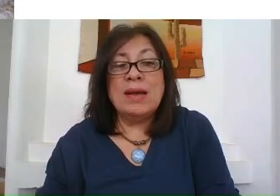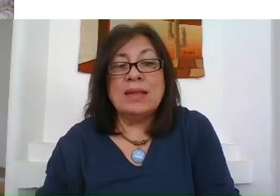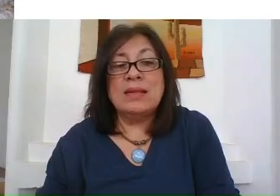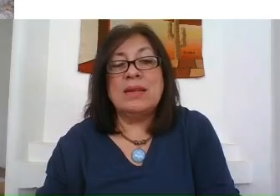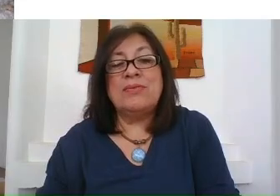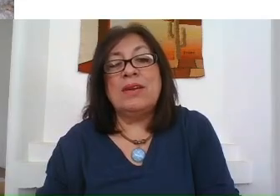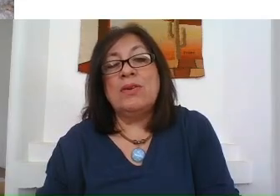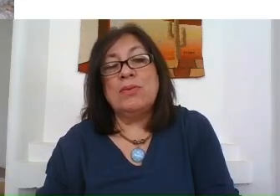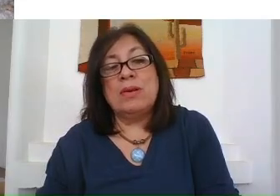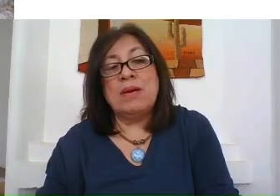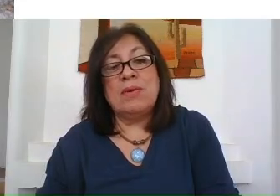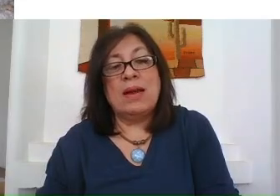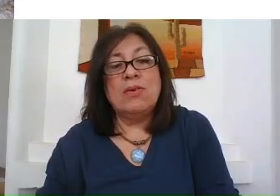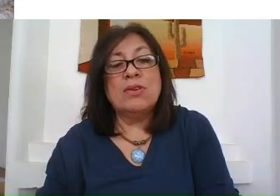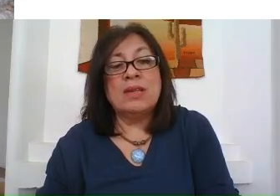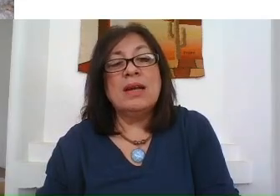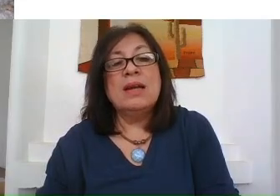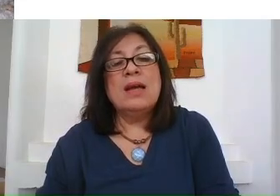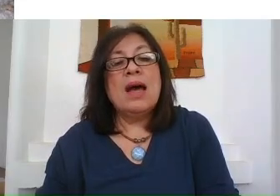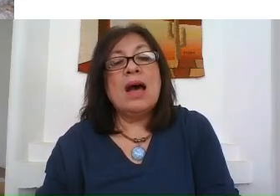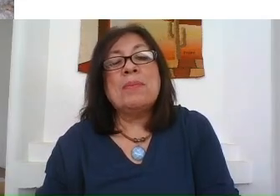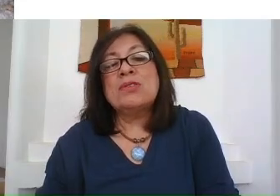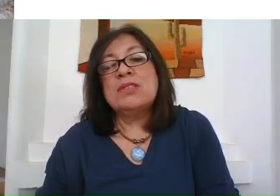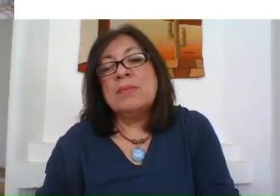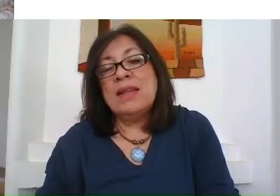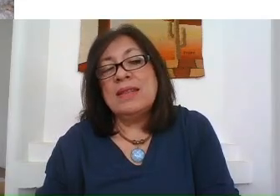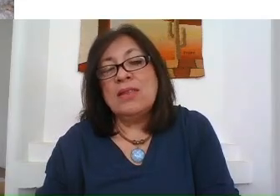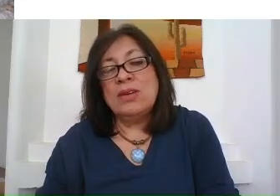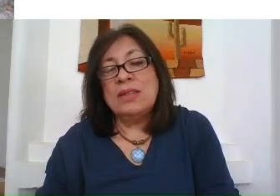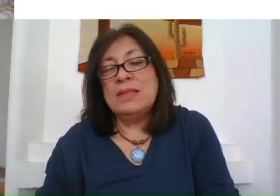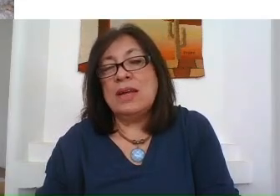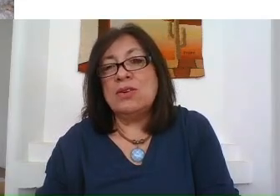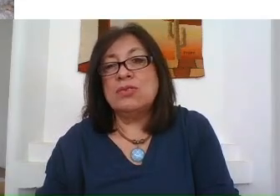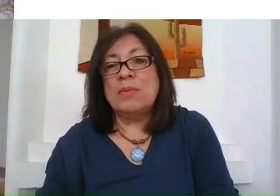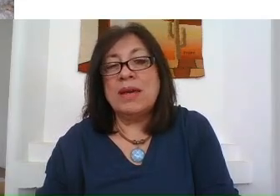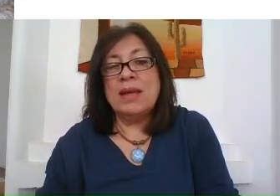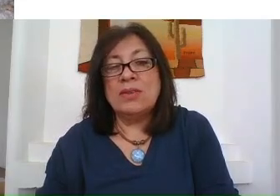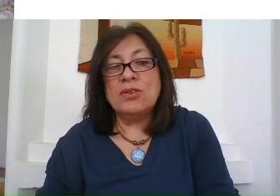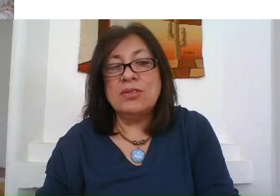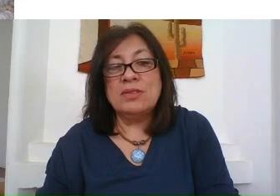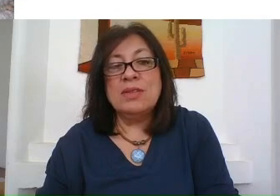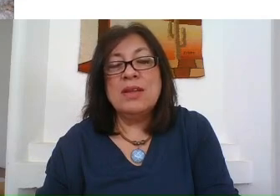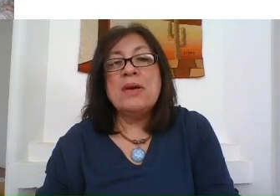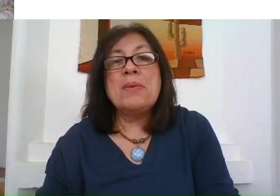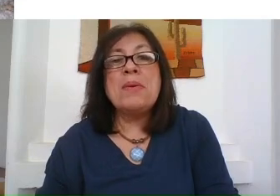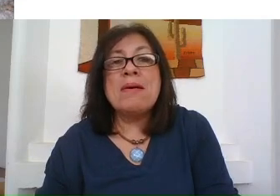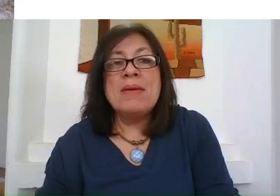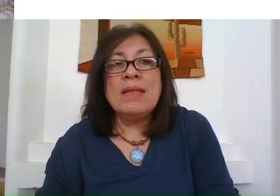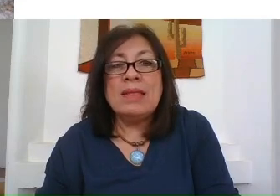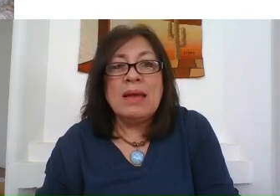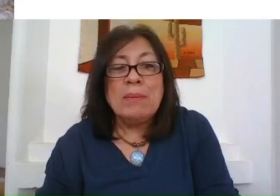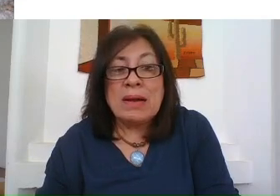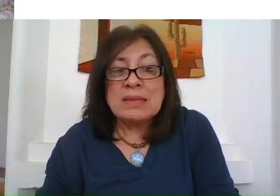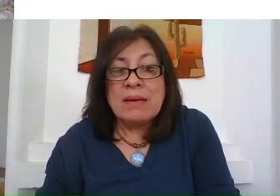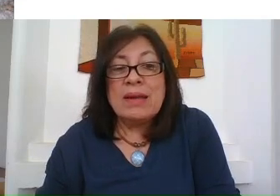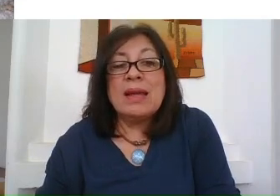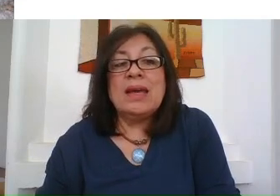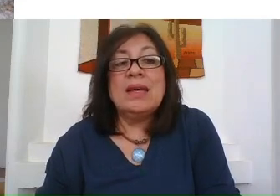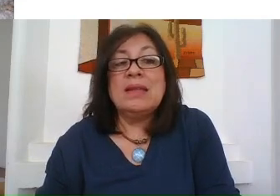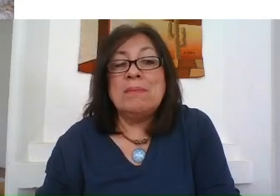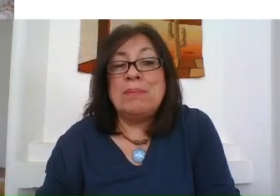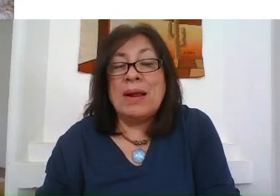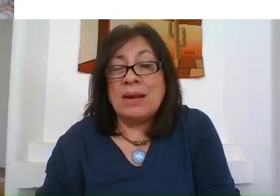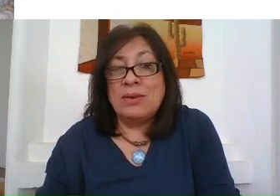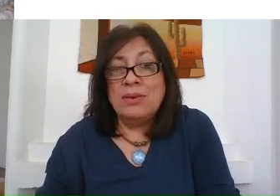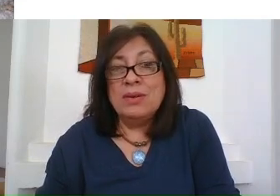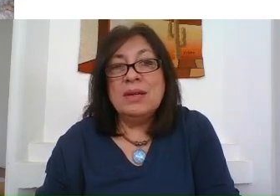los juguetes, transferirlos de una mano a la otra, aproximar el dedo índice a los objetos. Nuevamente, para saber